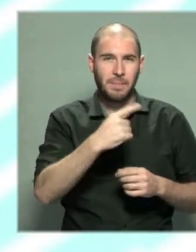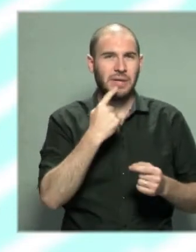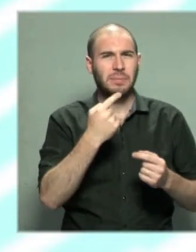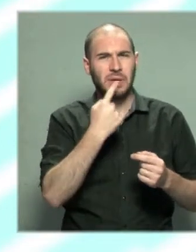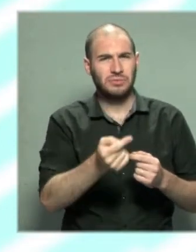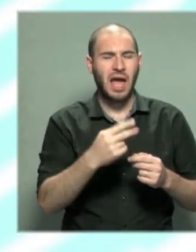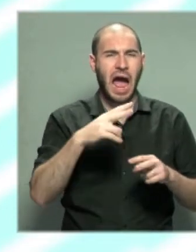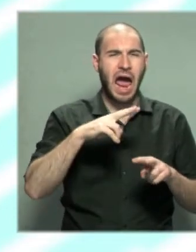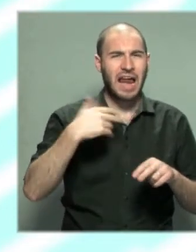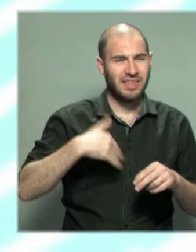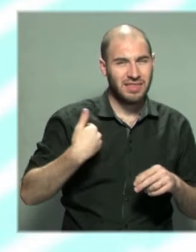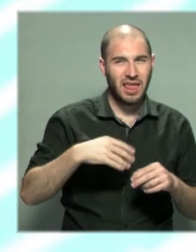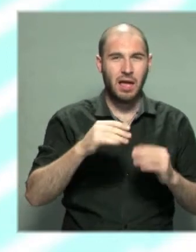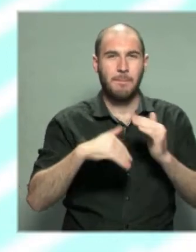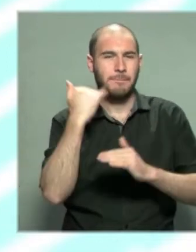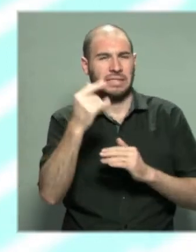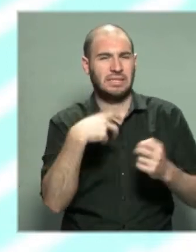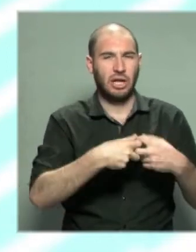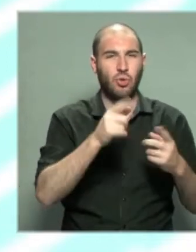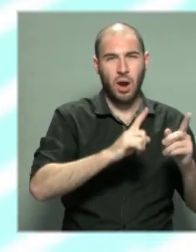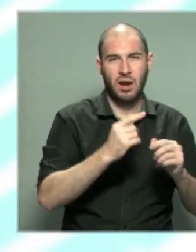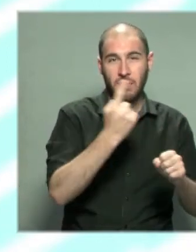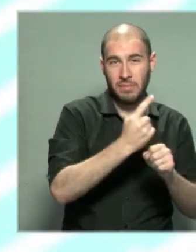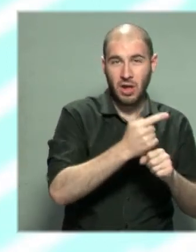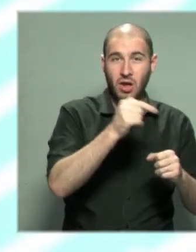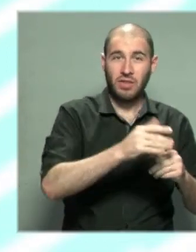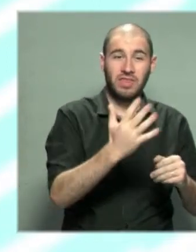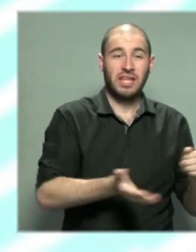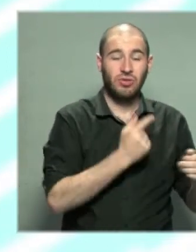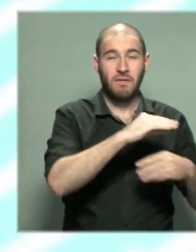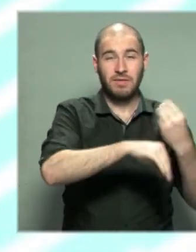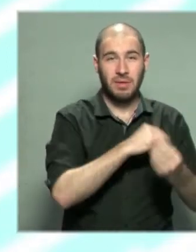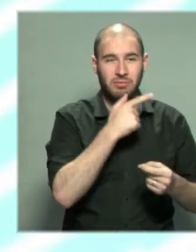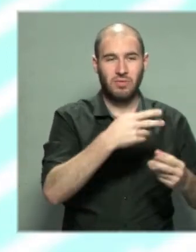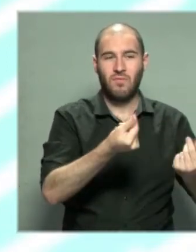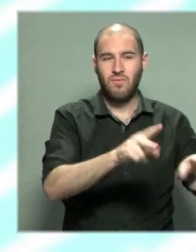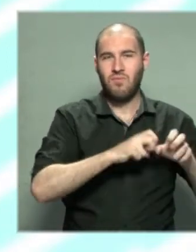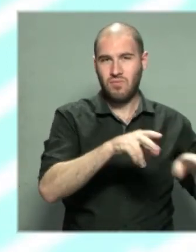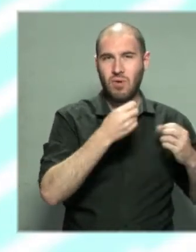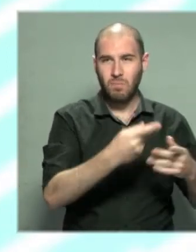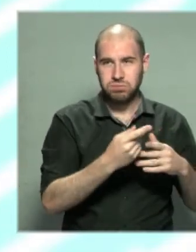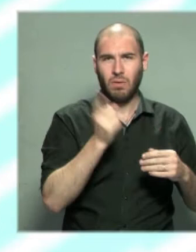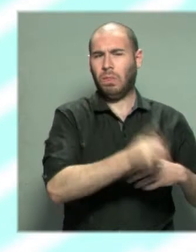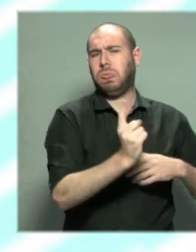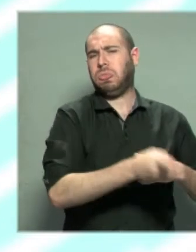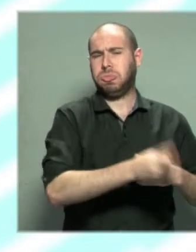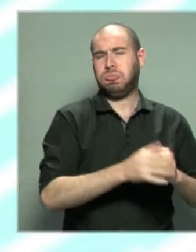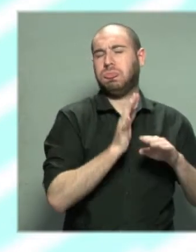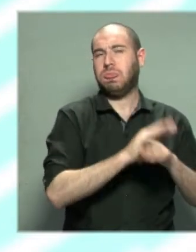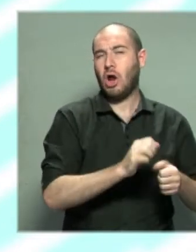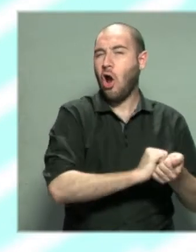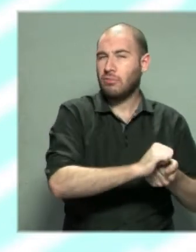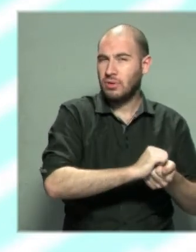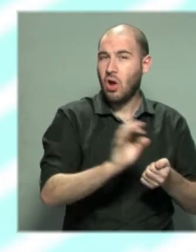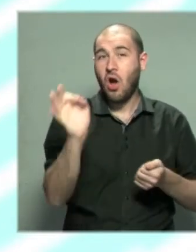dice: Argentina, ¿cuál es el mayor mérito del sindicalismo? 1. Convertir a sus dirigentes y familiares en millonarios por medio del patoterismo y la